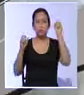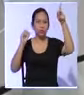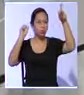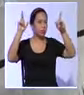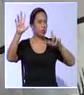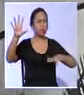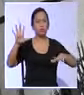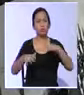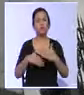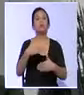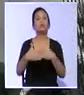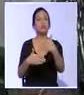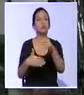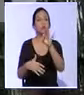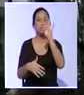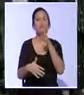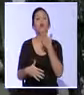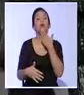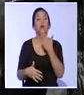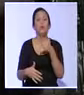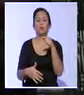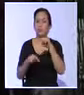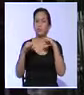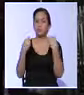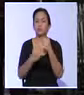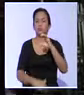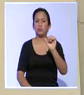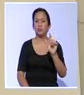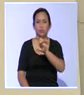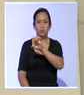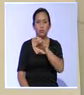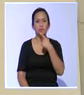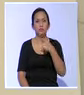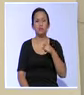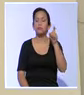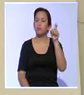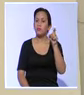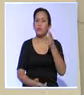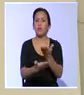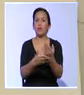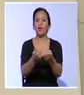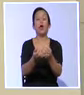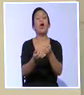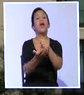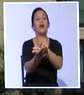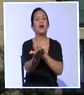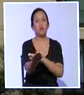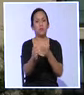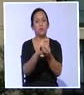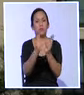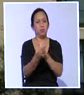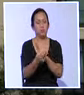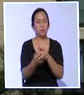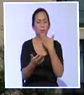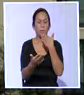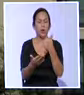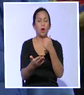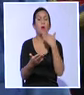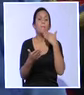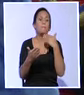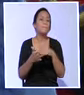de su sucesor el asambleísta por alianza país ser muy calle aseveró que deberían plantearse reforma de este proceso y sugirió que se lo haga a través de